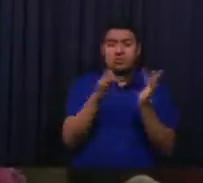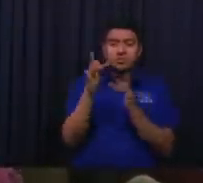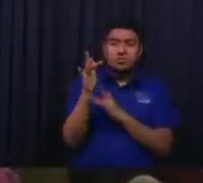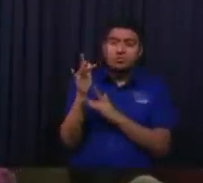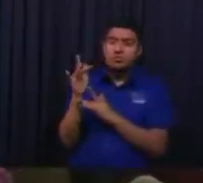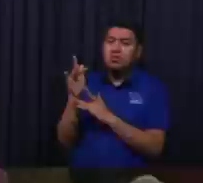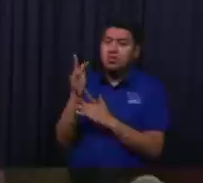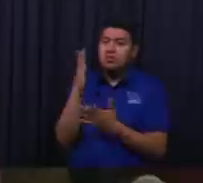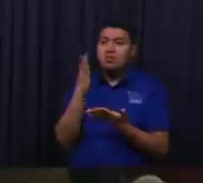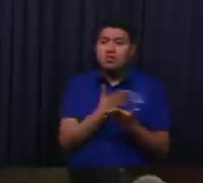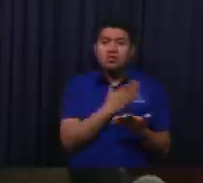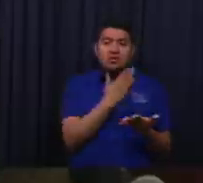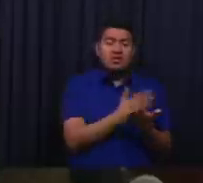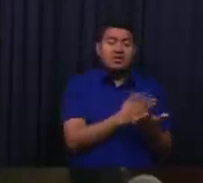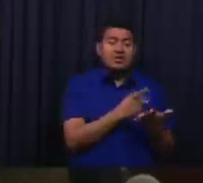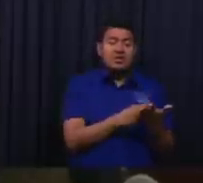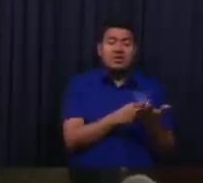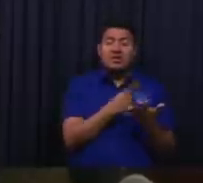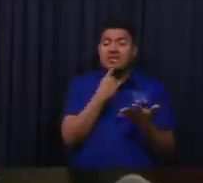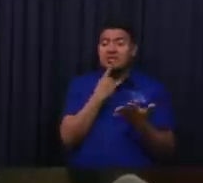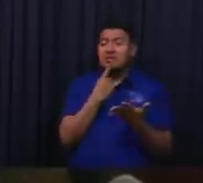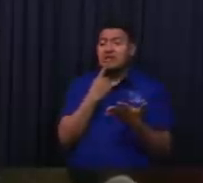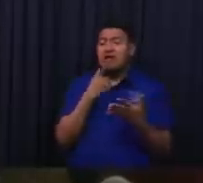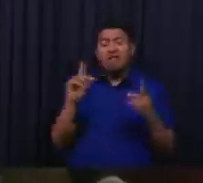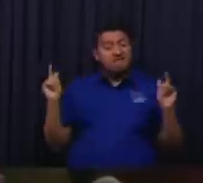La Biblia dice que hay fiesta en los cielos.